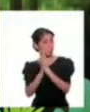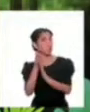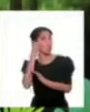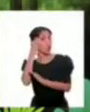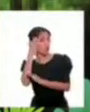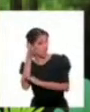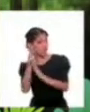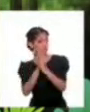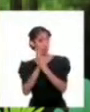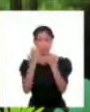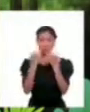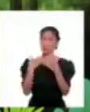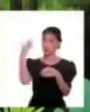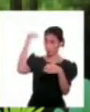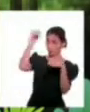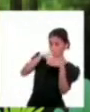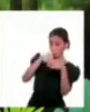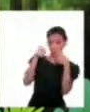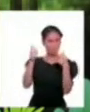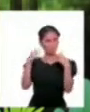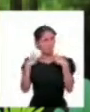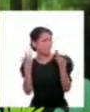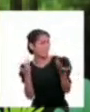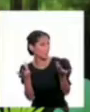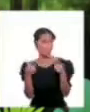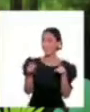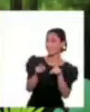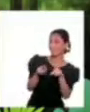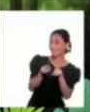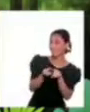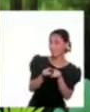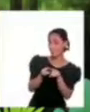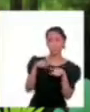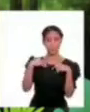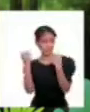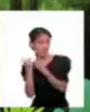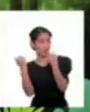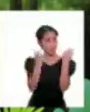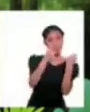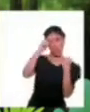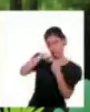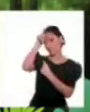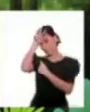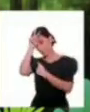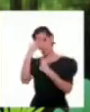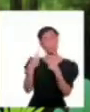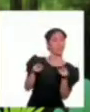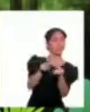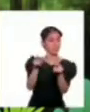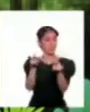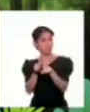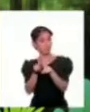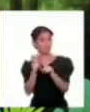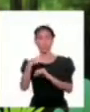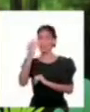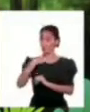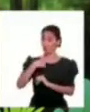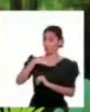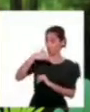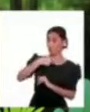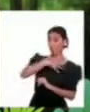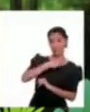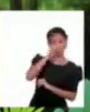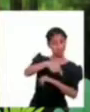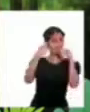para ser una buena ciudadana y contribuir con el país. Y que cuando cumpla 18